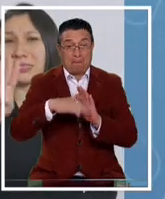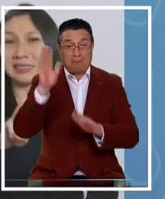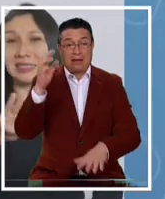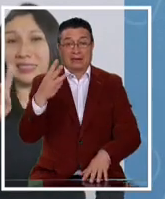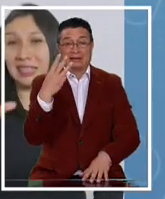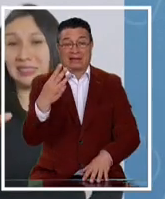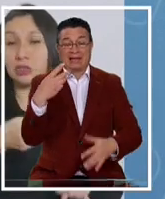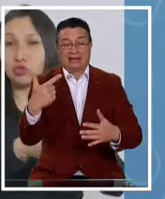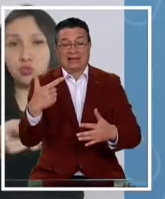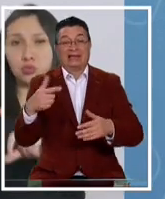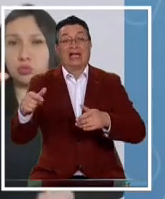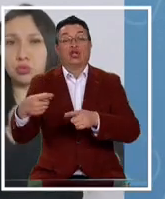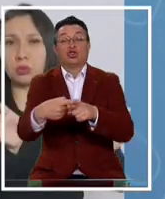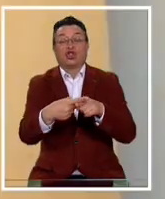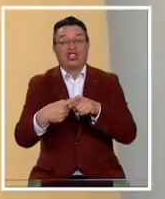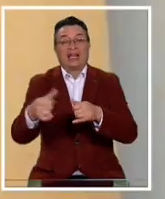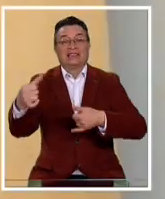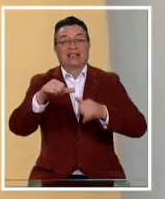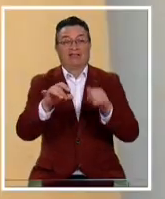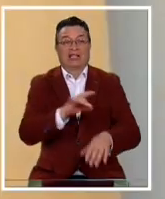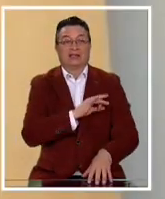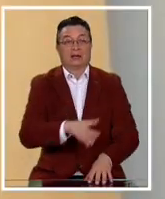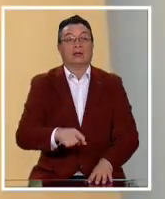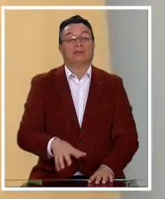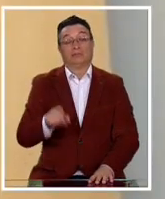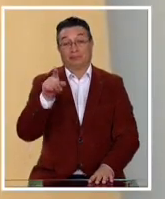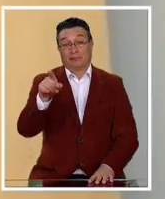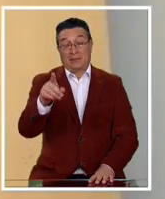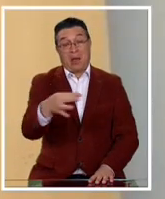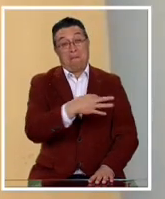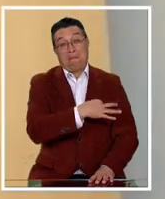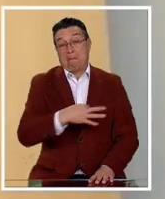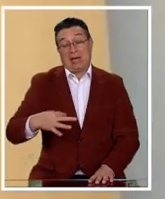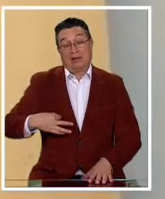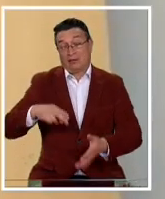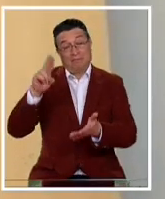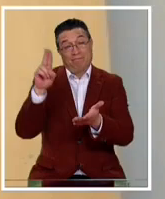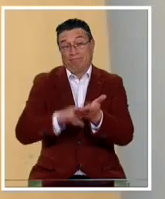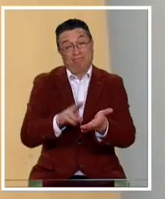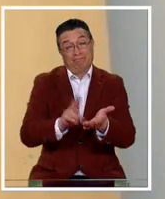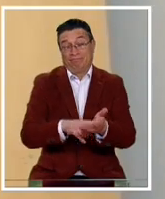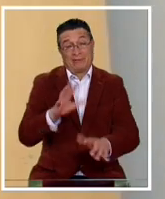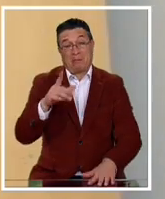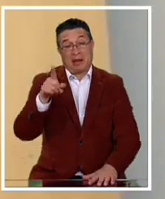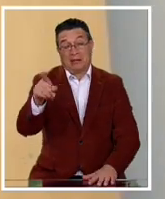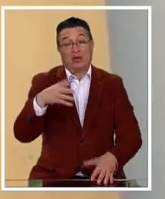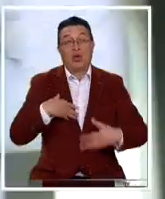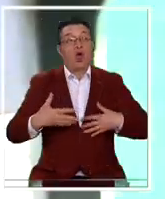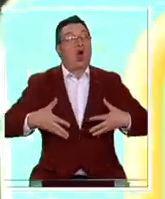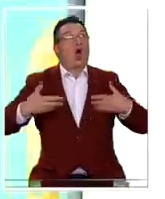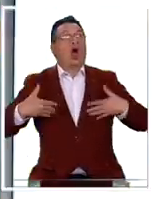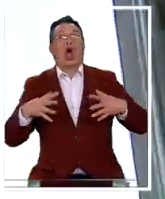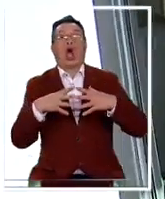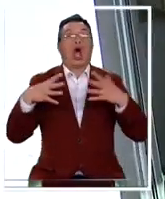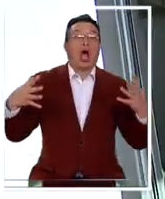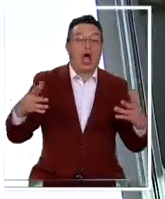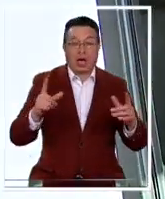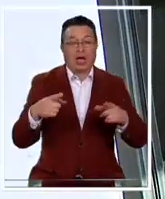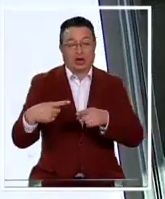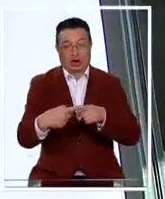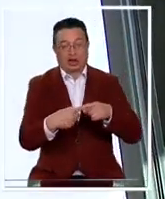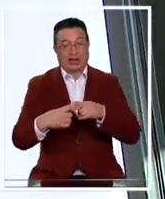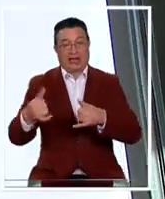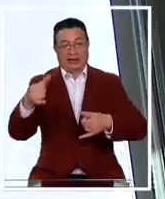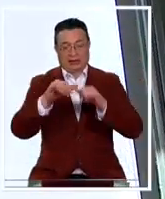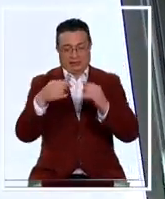37 sociedades científicas en Chile. El ministro realmente a veces parece que se entusiasma mucho. Nosotros somos una sociedad